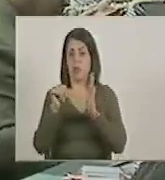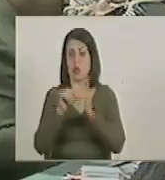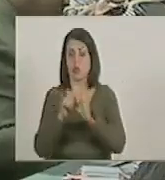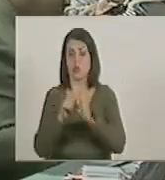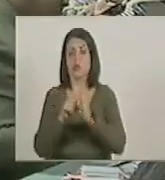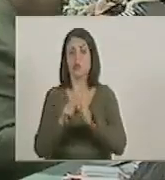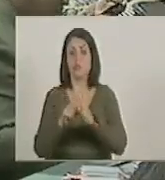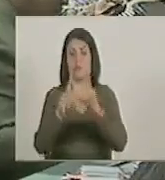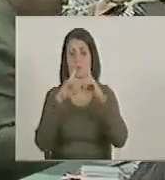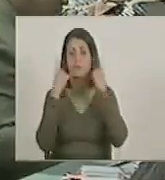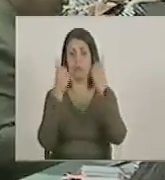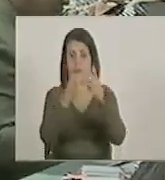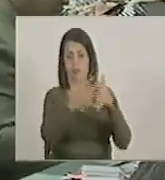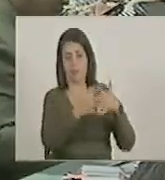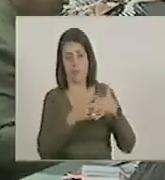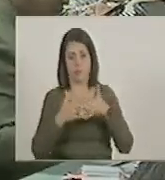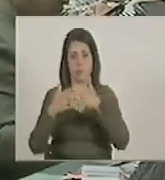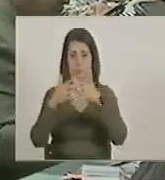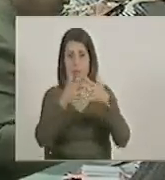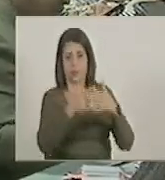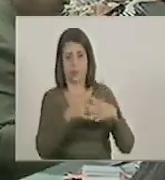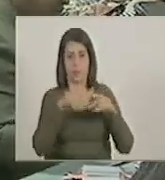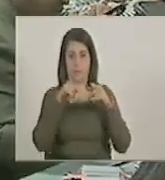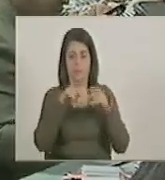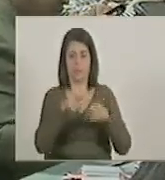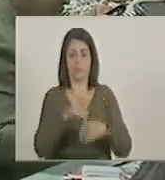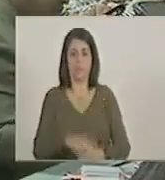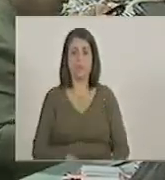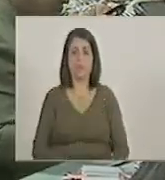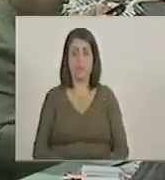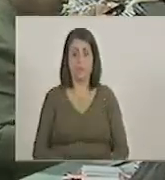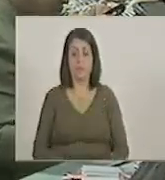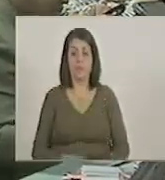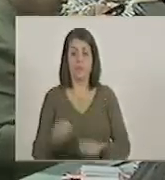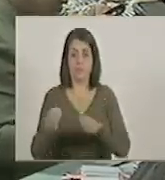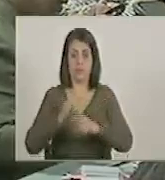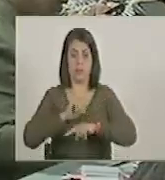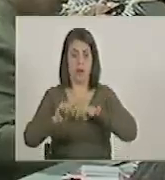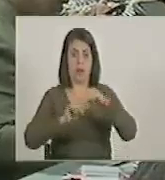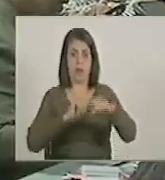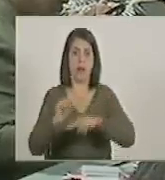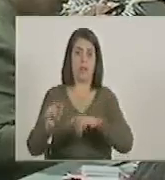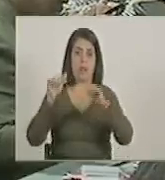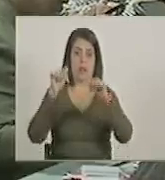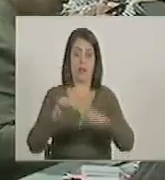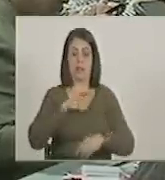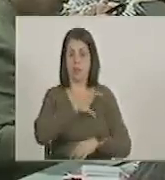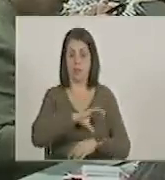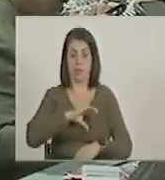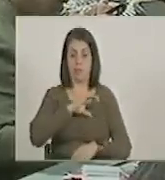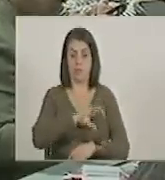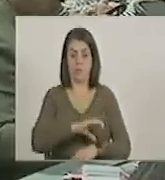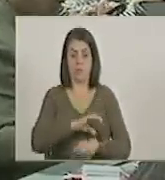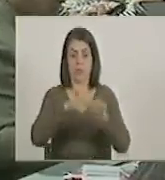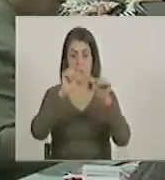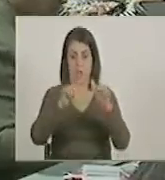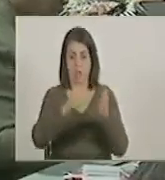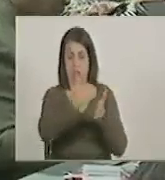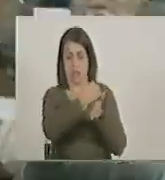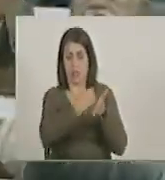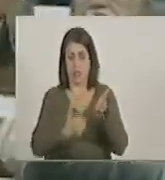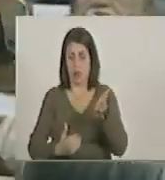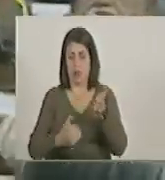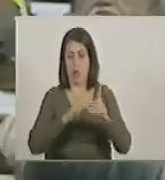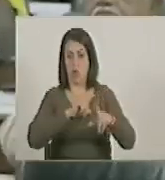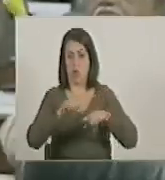en el Departamento de Estado de los Estados Unidos, quien es el que le da la orden a esta comisión. Aquí están las